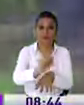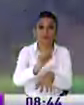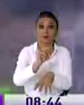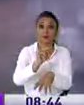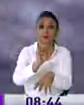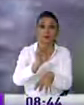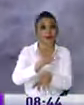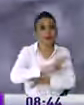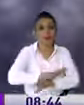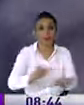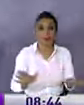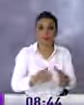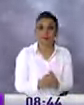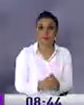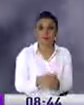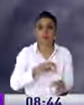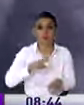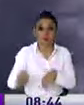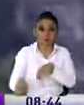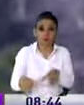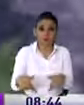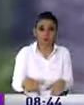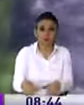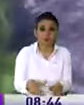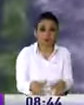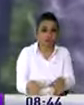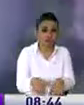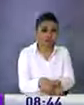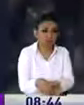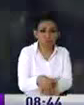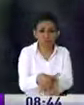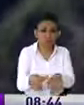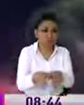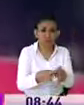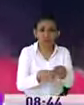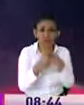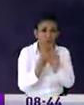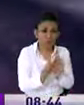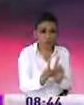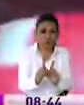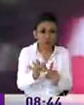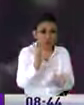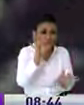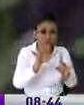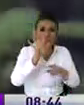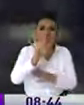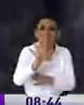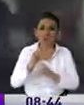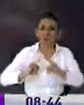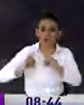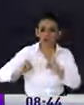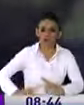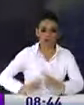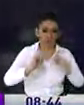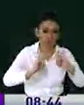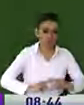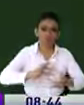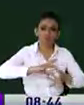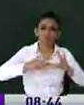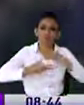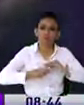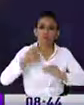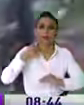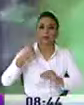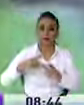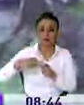Luego de desembarcar, ingresaron por trochas en medio de la espesa vegetación. Ubicaron 5 estructuras móviles adecuadas para el refinamiento de la hoja de